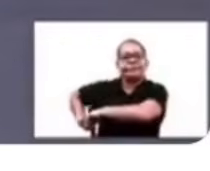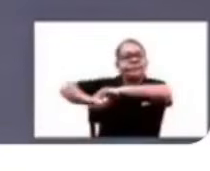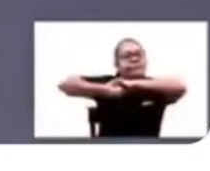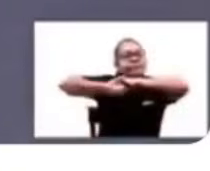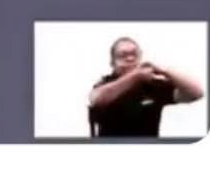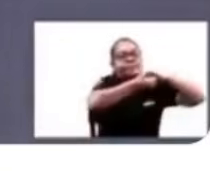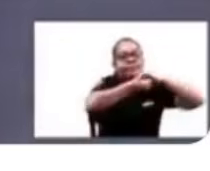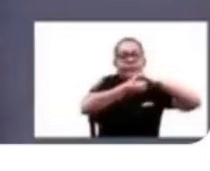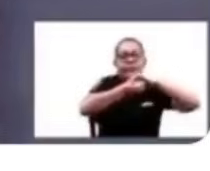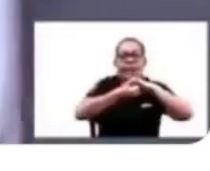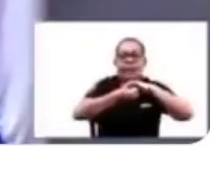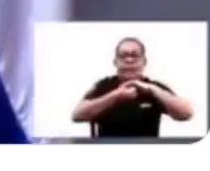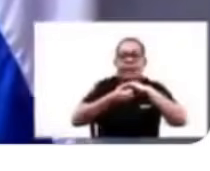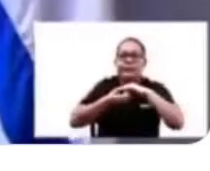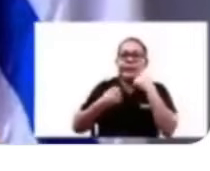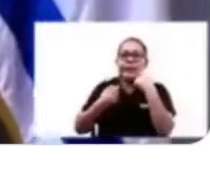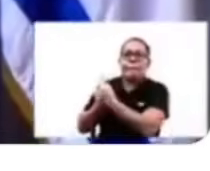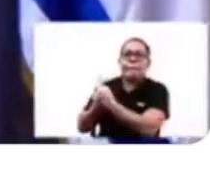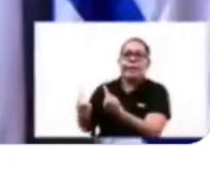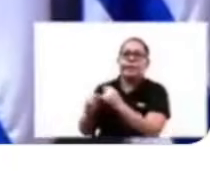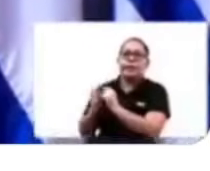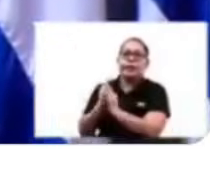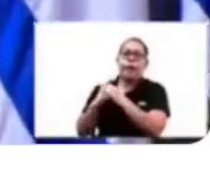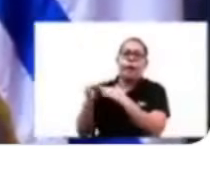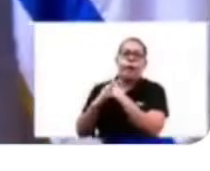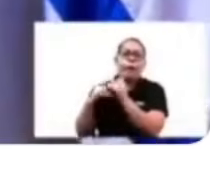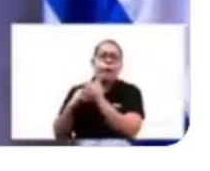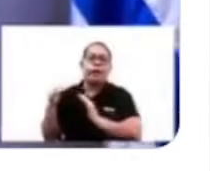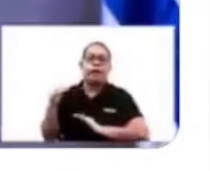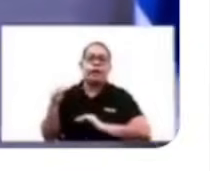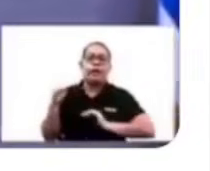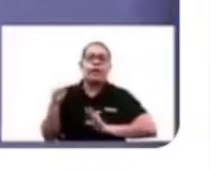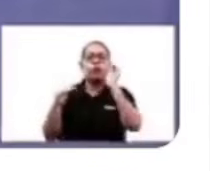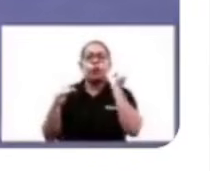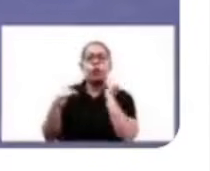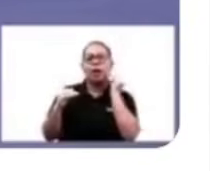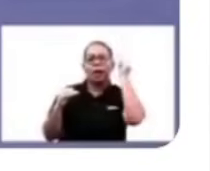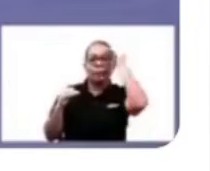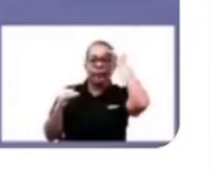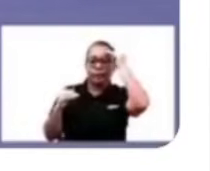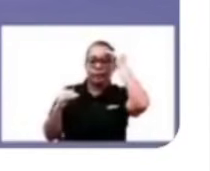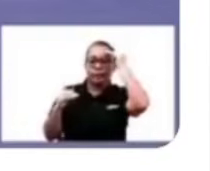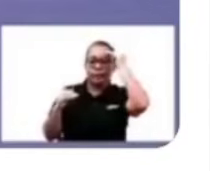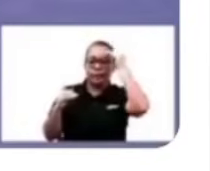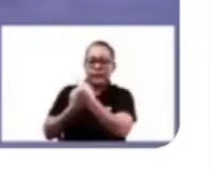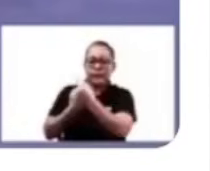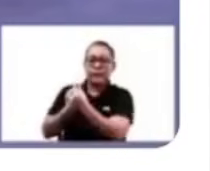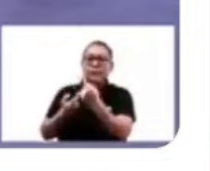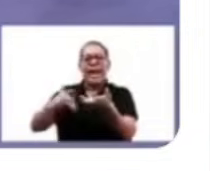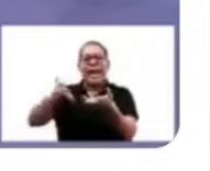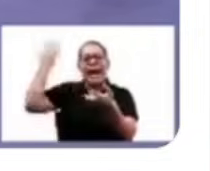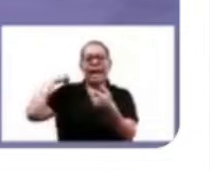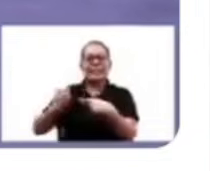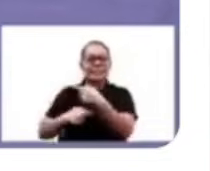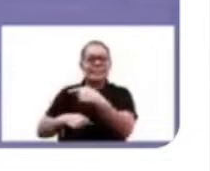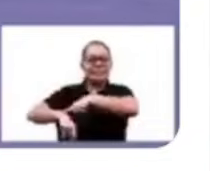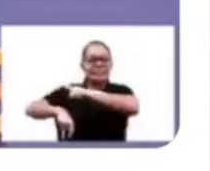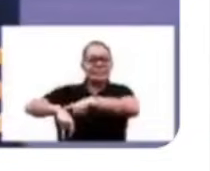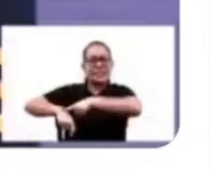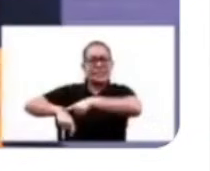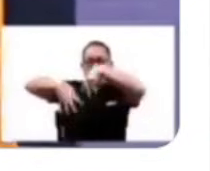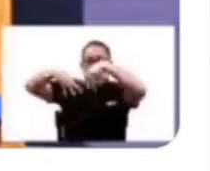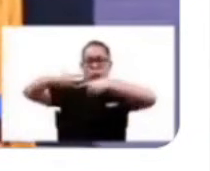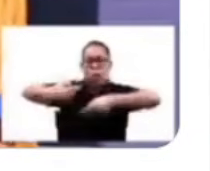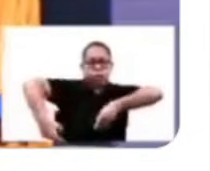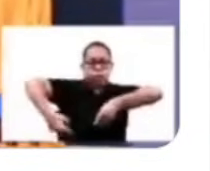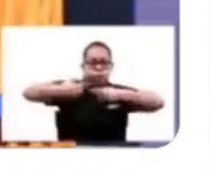chineados? Los que nunca maduraron. El conflicto armado terminó allá después de la gran ofensiva y la firma de los acuerdos de